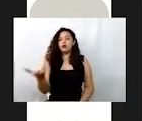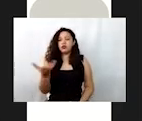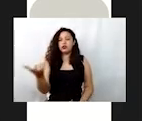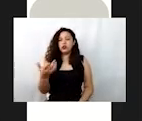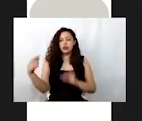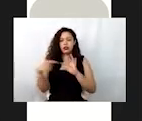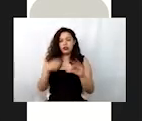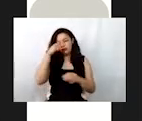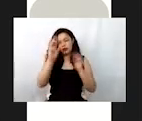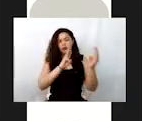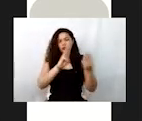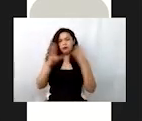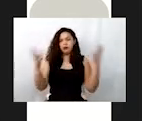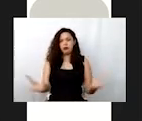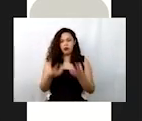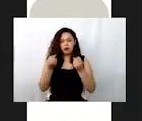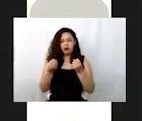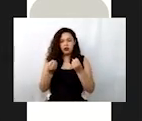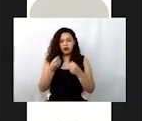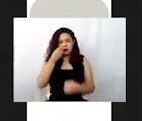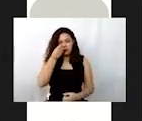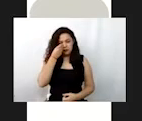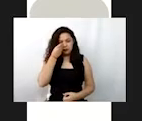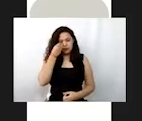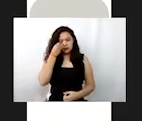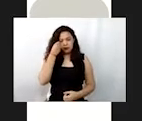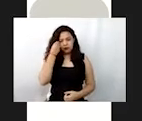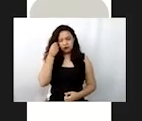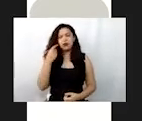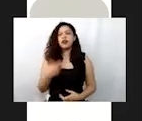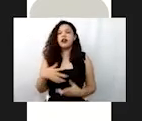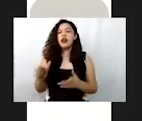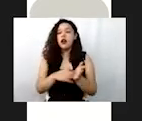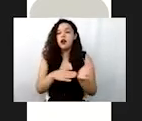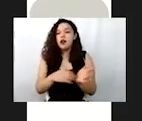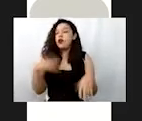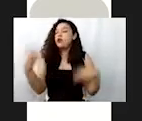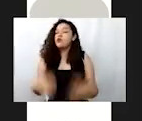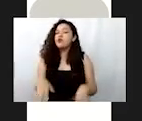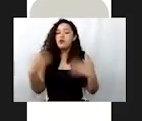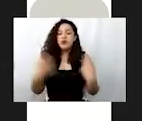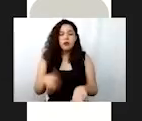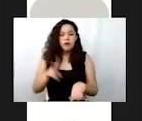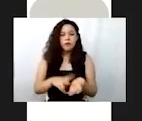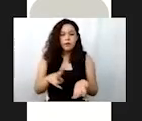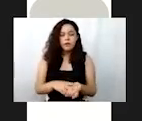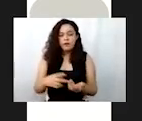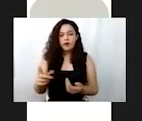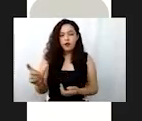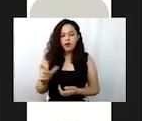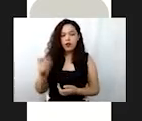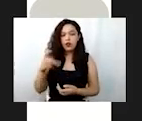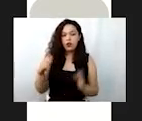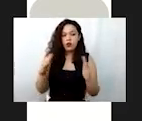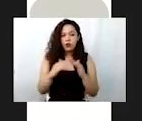salvar el mundo. Y literal es un documento súper valioso, pues que te dice qué puedes hacer desde tu